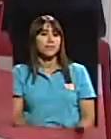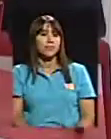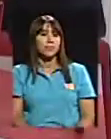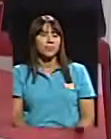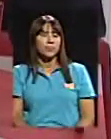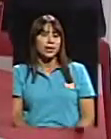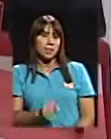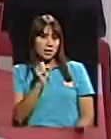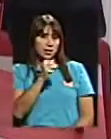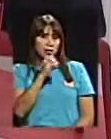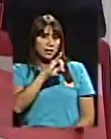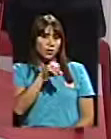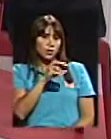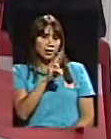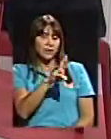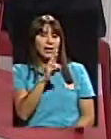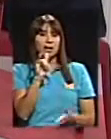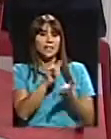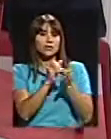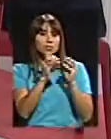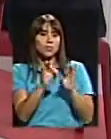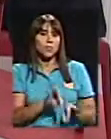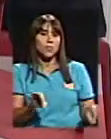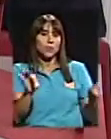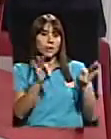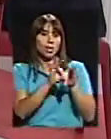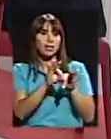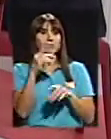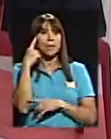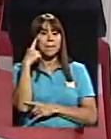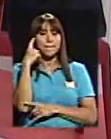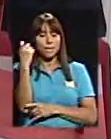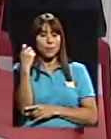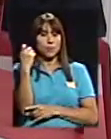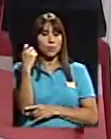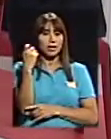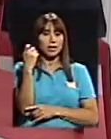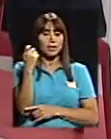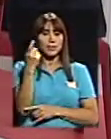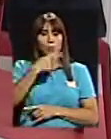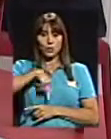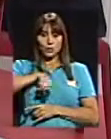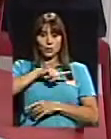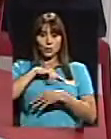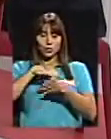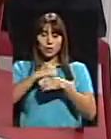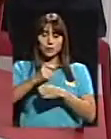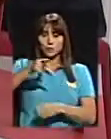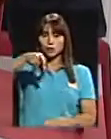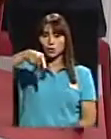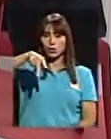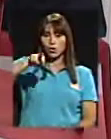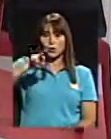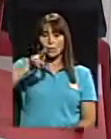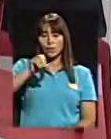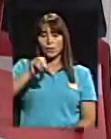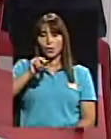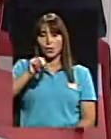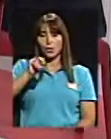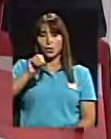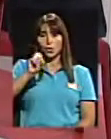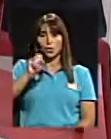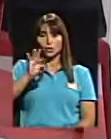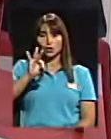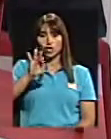don Juan Rafael, eso es muy importante porque aparte del pronóstico, que es lo que nosotros creemos que